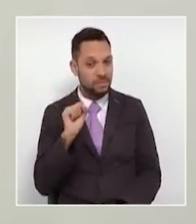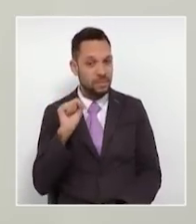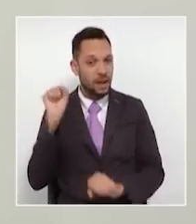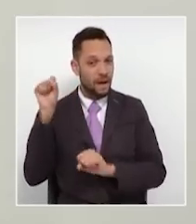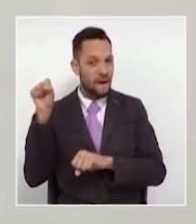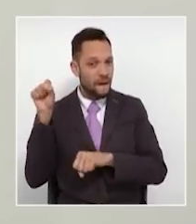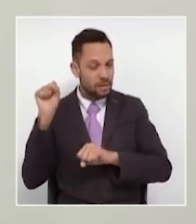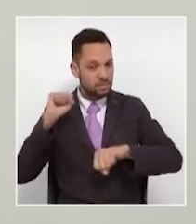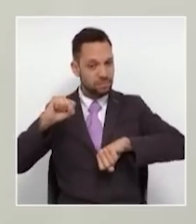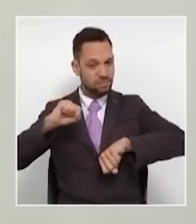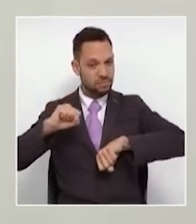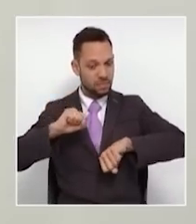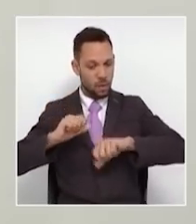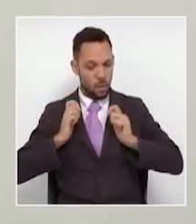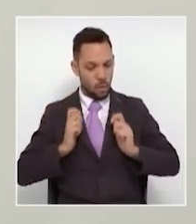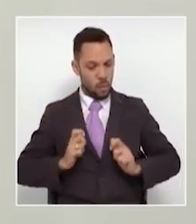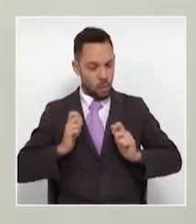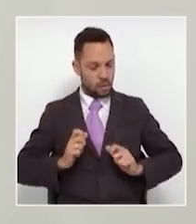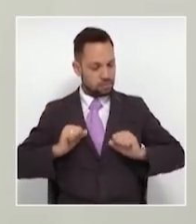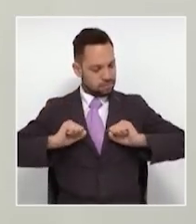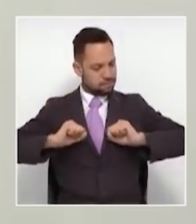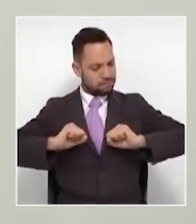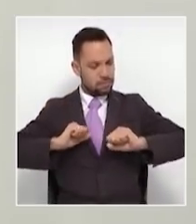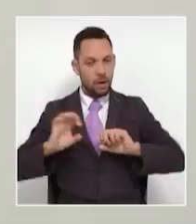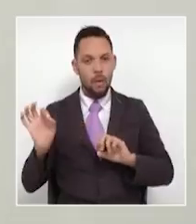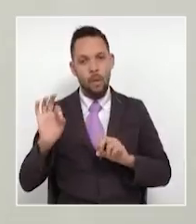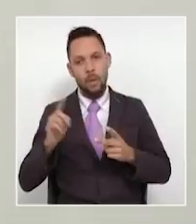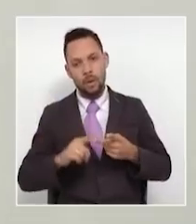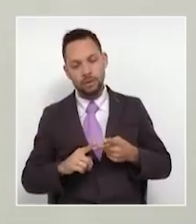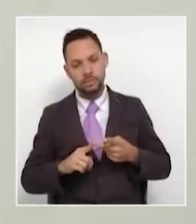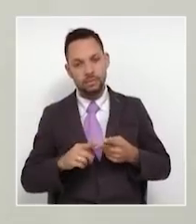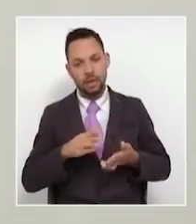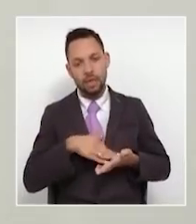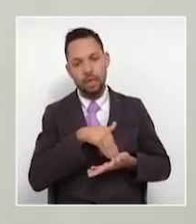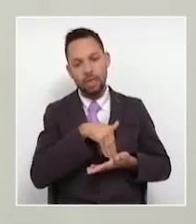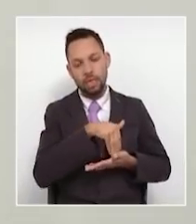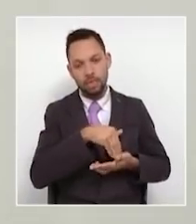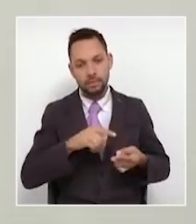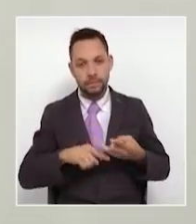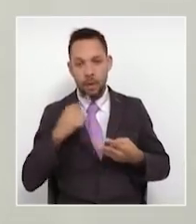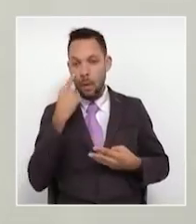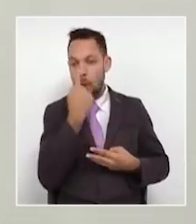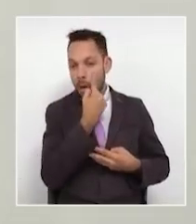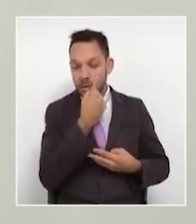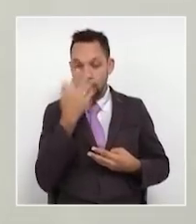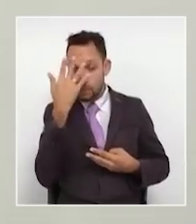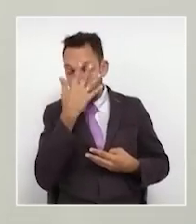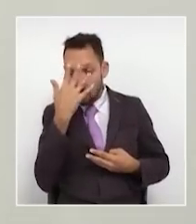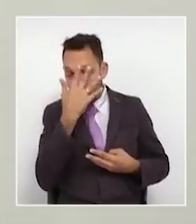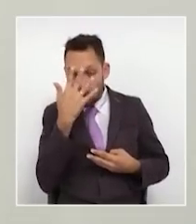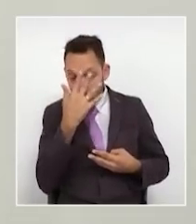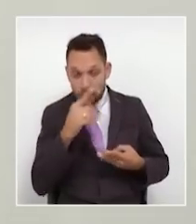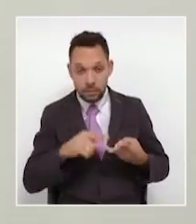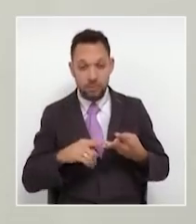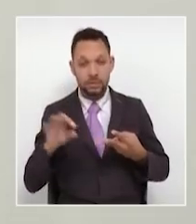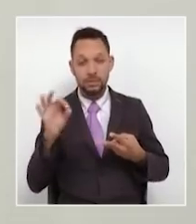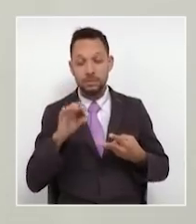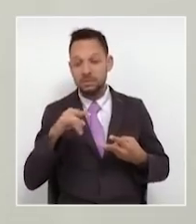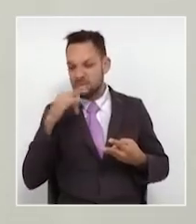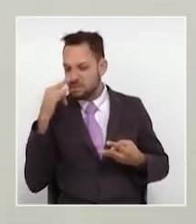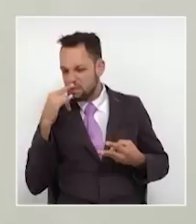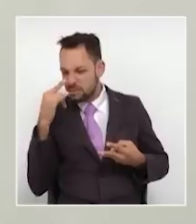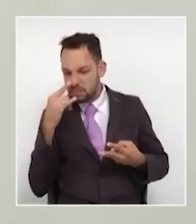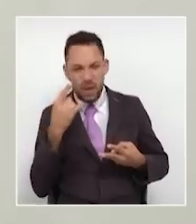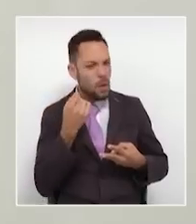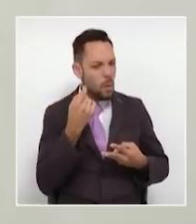motoras a otros en problemas visuales en problemas de olfato